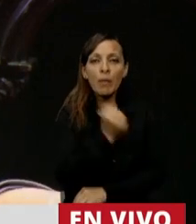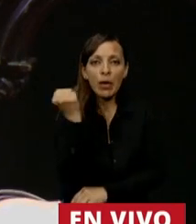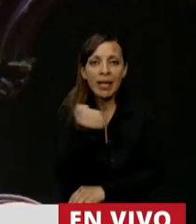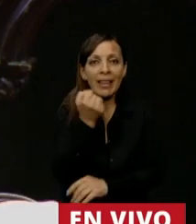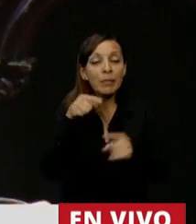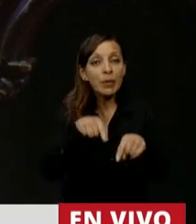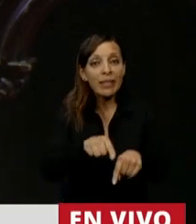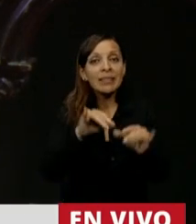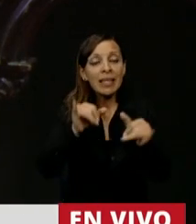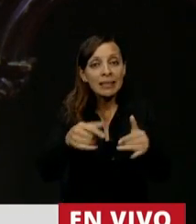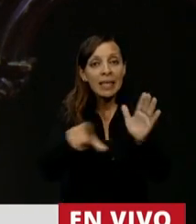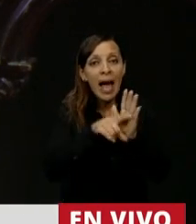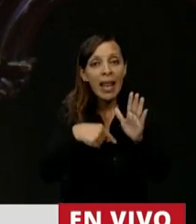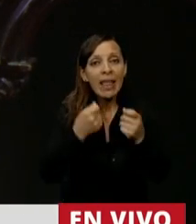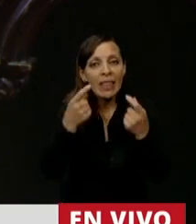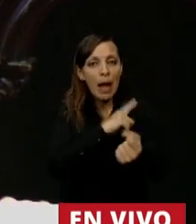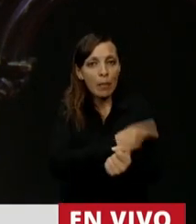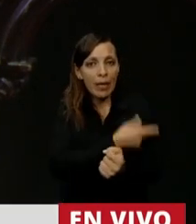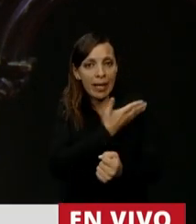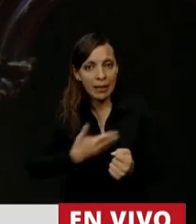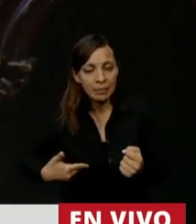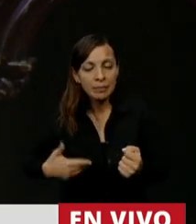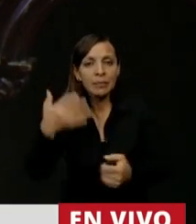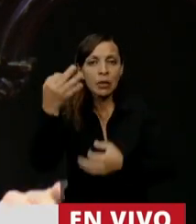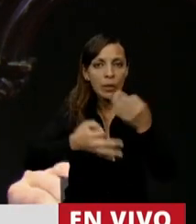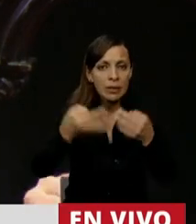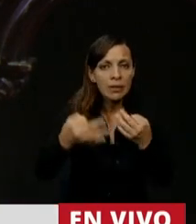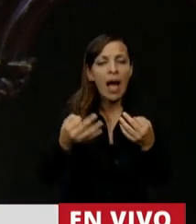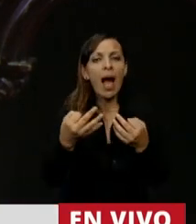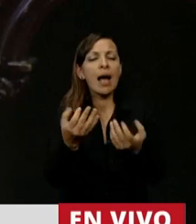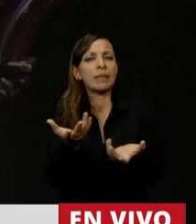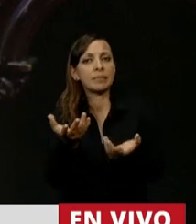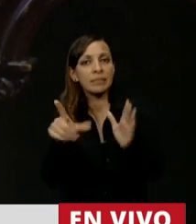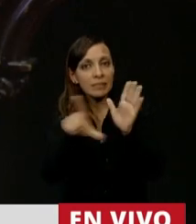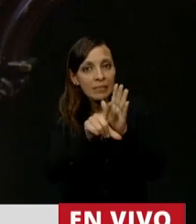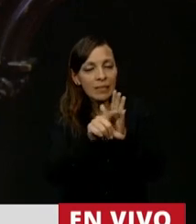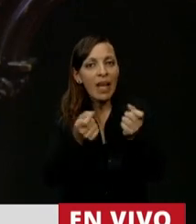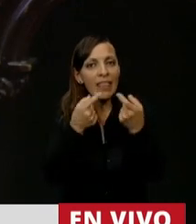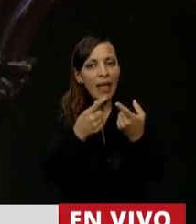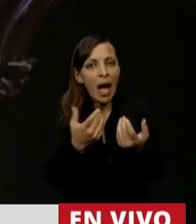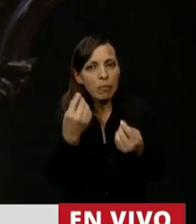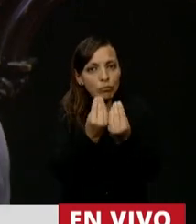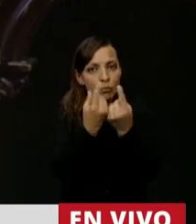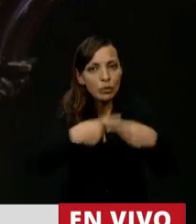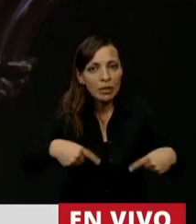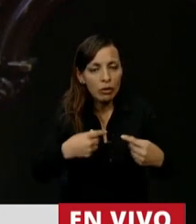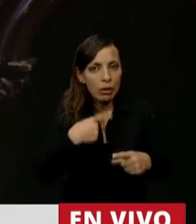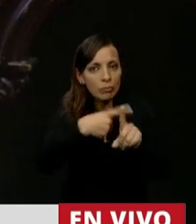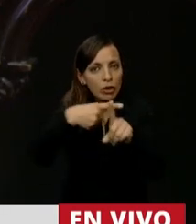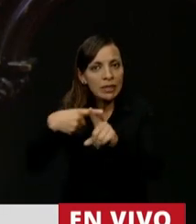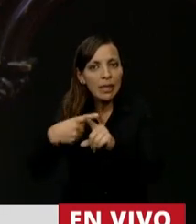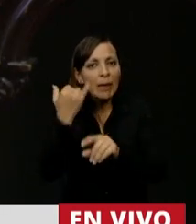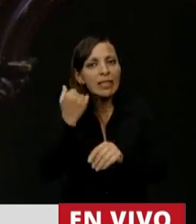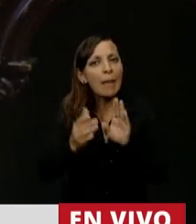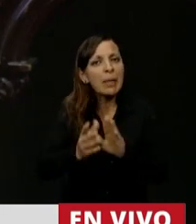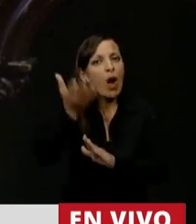viene indudablemente a reforzar en el Poder Legislativo, en el Poder Judicial, en el Poder Ejecutivo, un montón de cosas que ya decíamos allá por